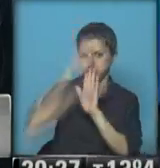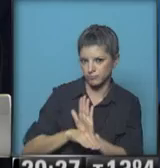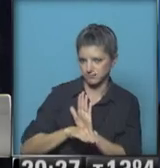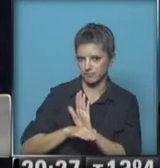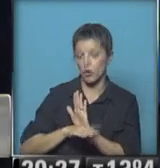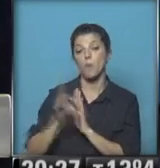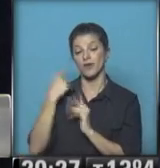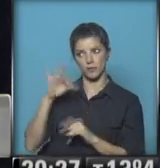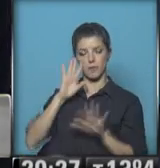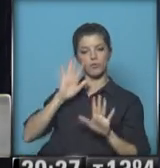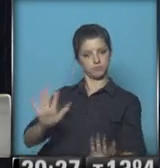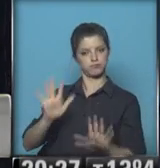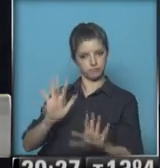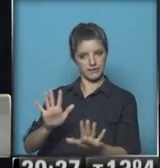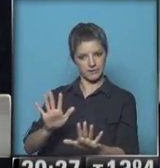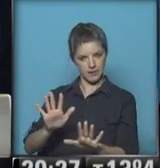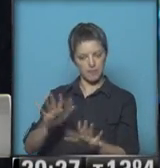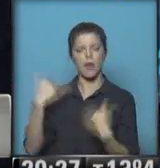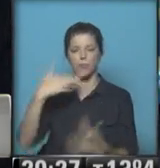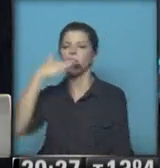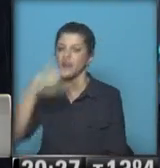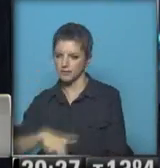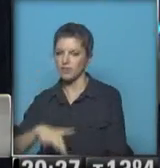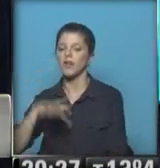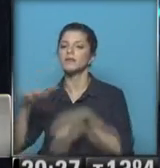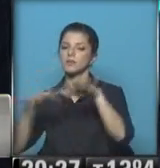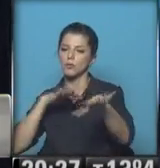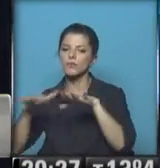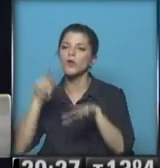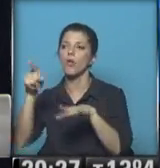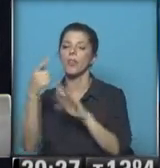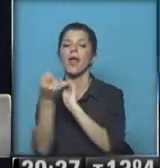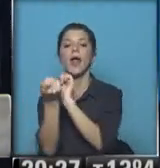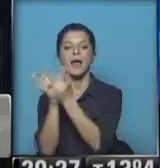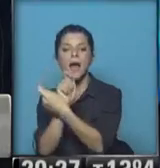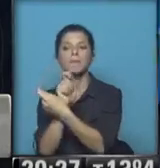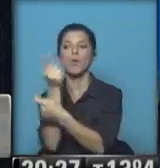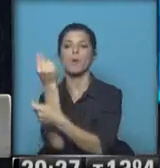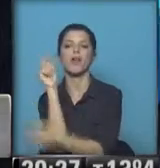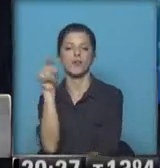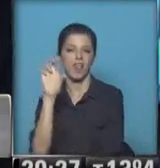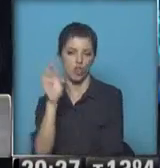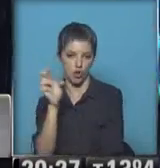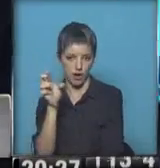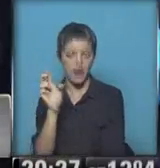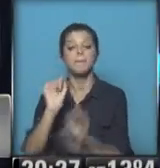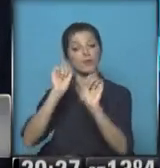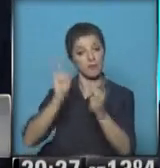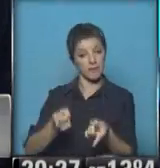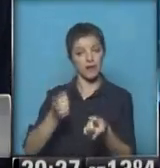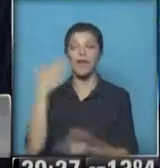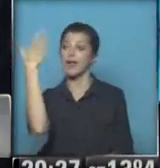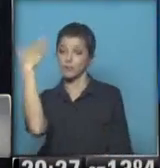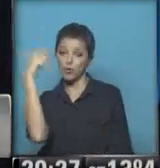que estar alerta cuando uno trata de interpretar los movimientos del tipo de cambio y también el discurso tanto de